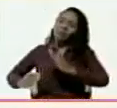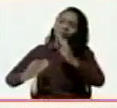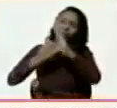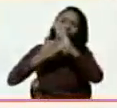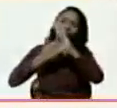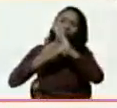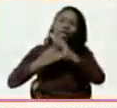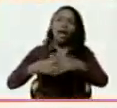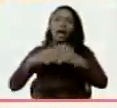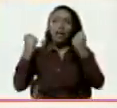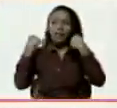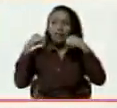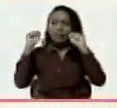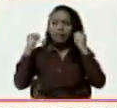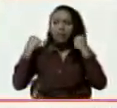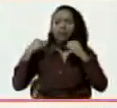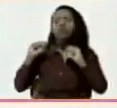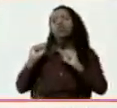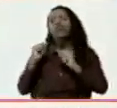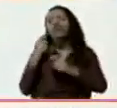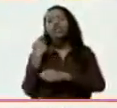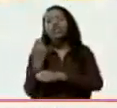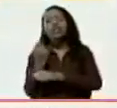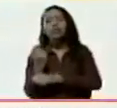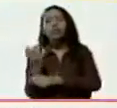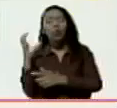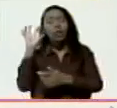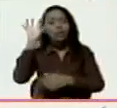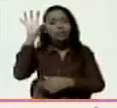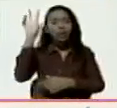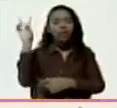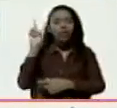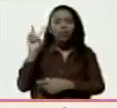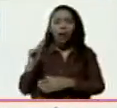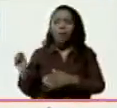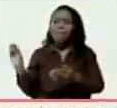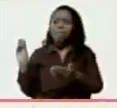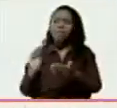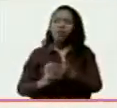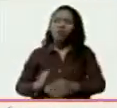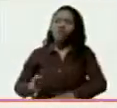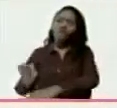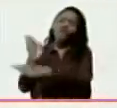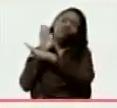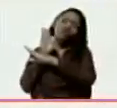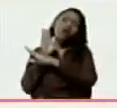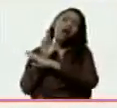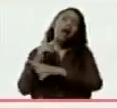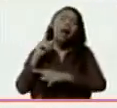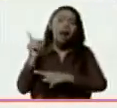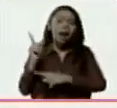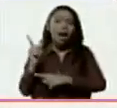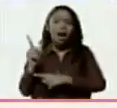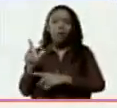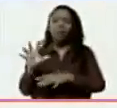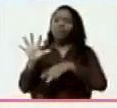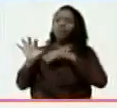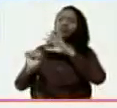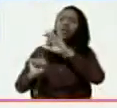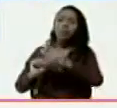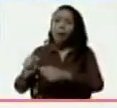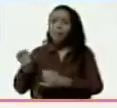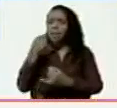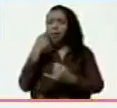ejercicio financiero por parte del estado venezolano para imposibilitar por parte del estado venezolano la adquisición de